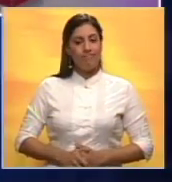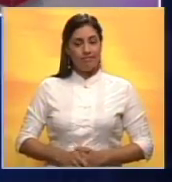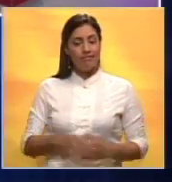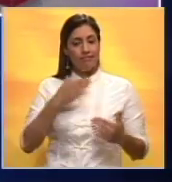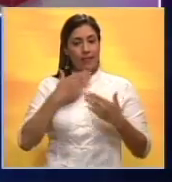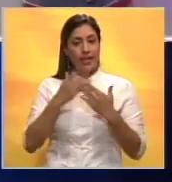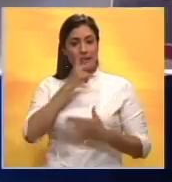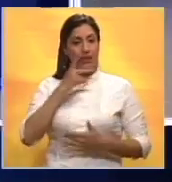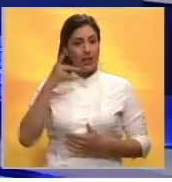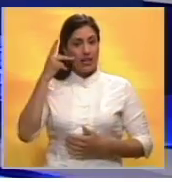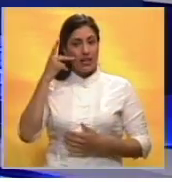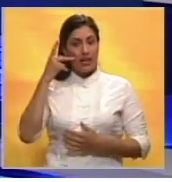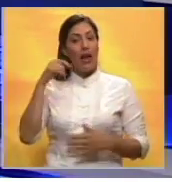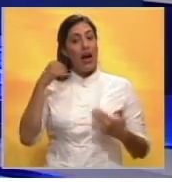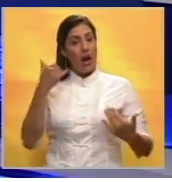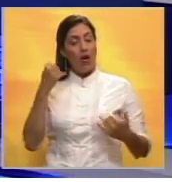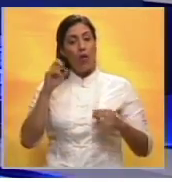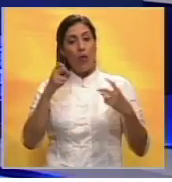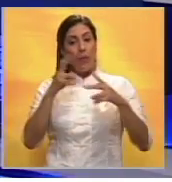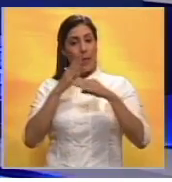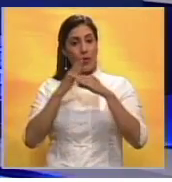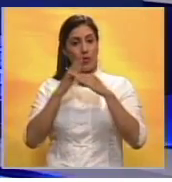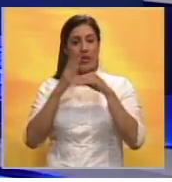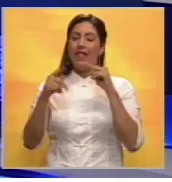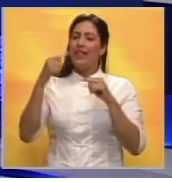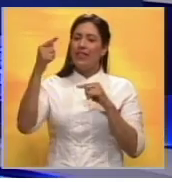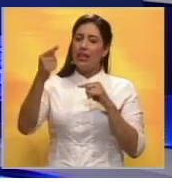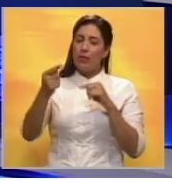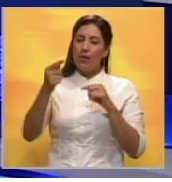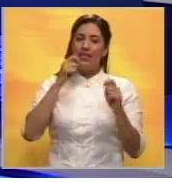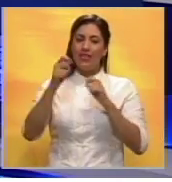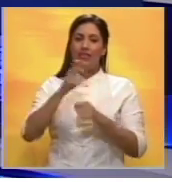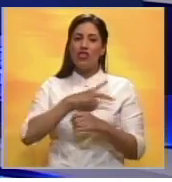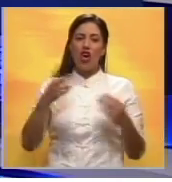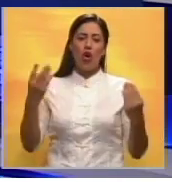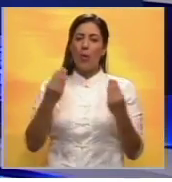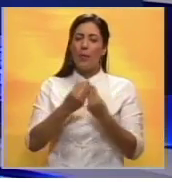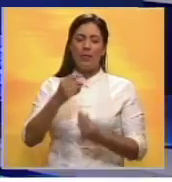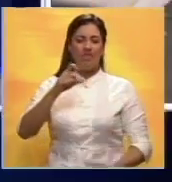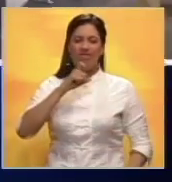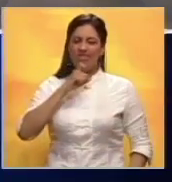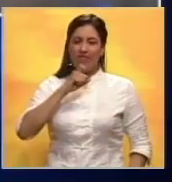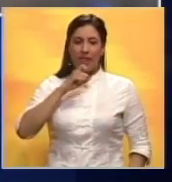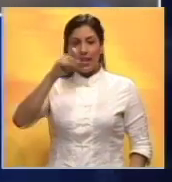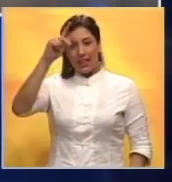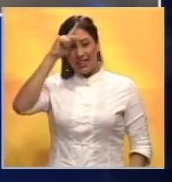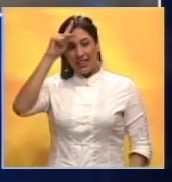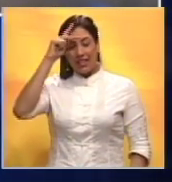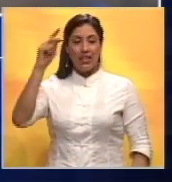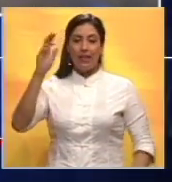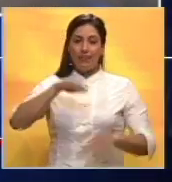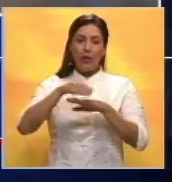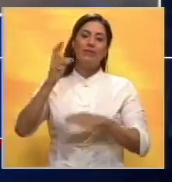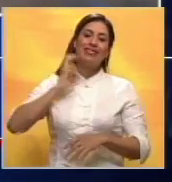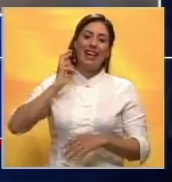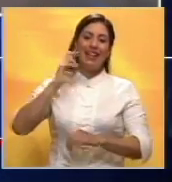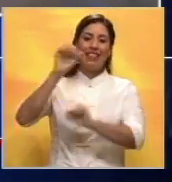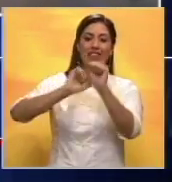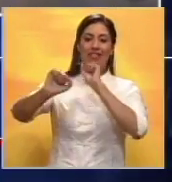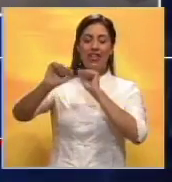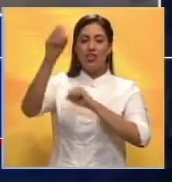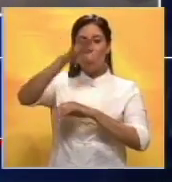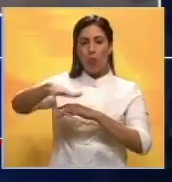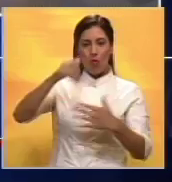Muchísimas gracias carelis Bueno vamos a una nueva pausa al regreso en entrevista venevisión nos acompaña William defensor del